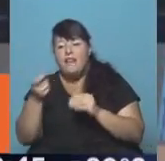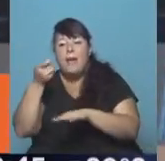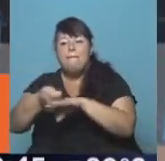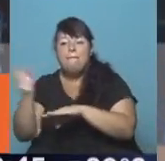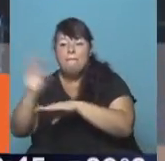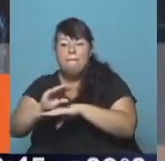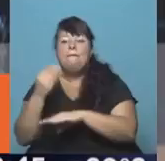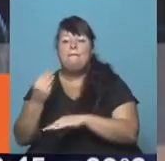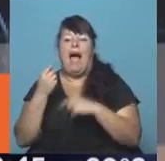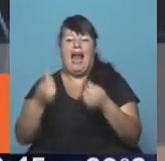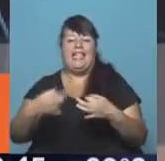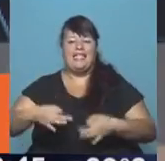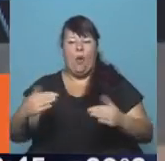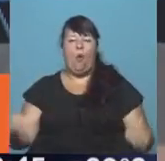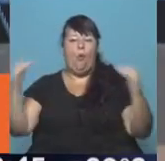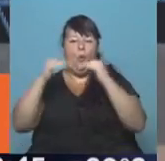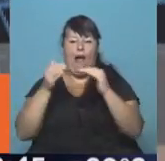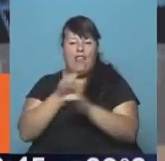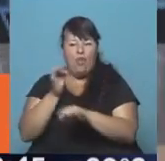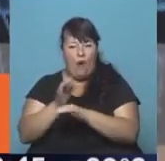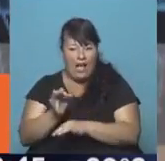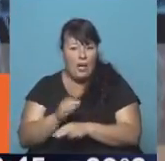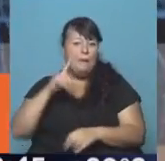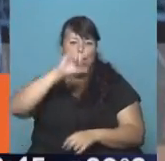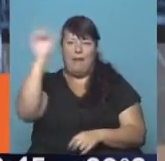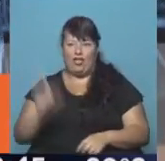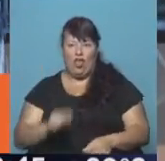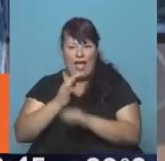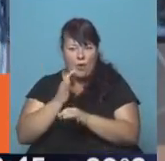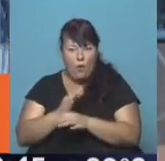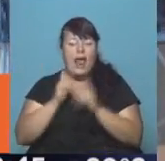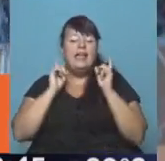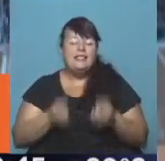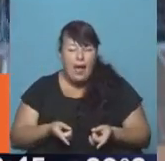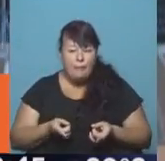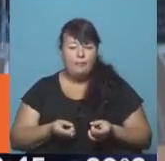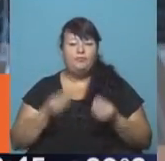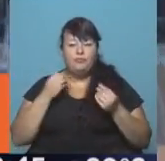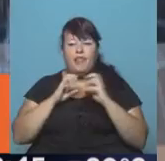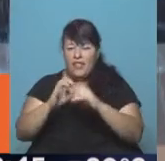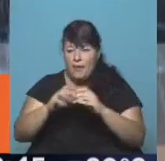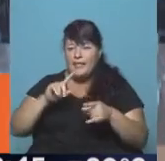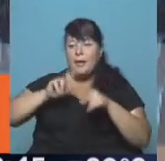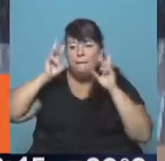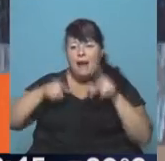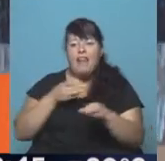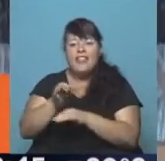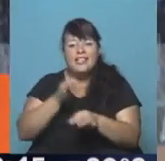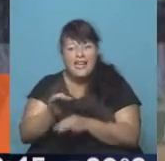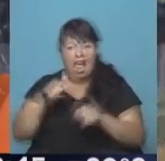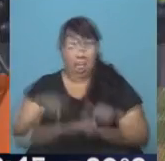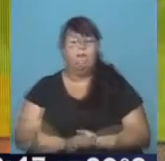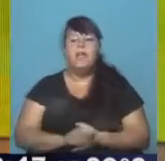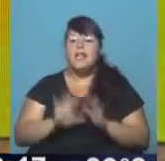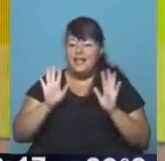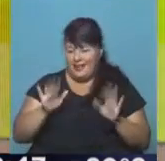para garantizar iguales condiciones educativas para todas las escuelas y aparte para discutir también políticas pedagógicas a escala